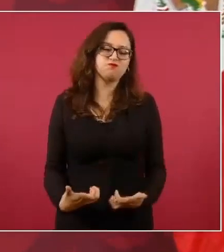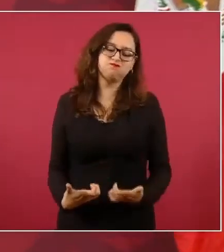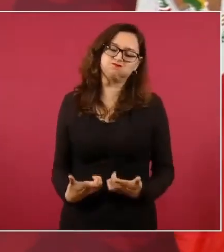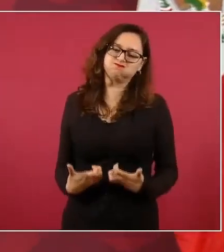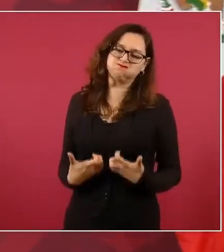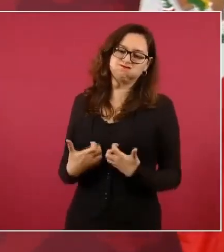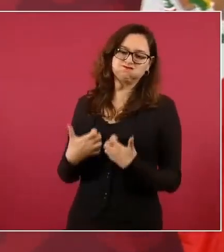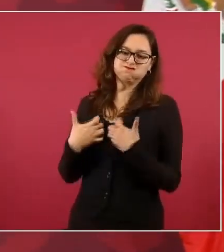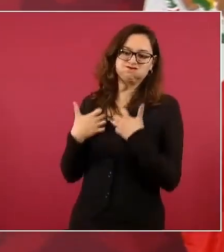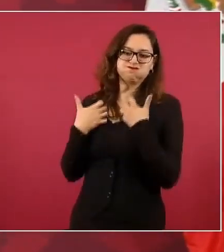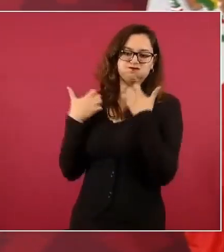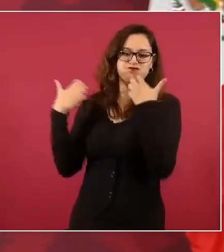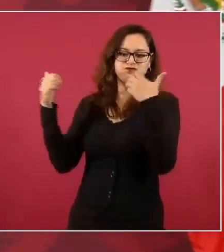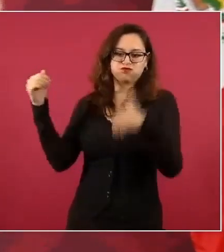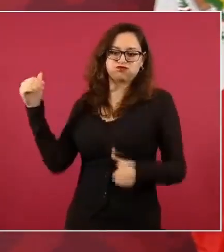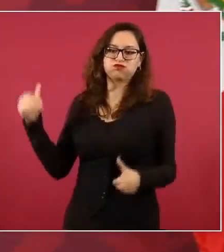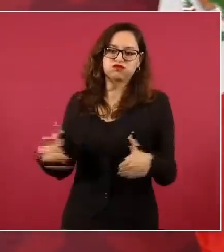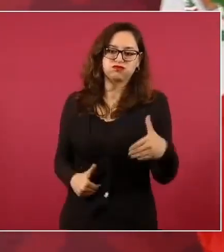Y luego,